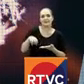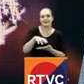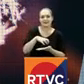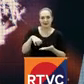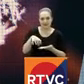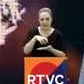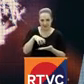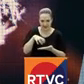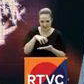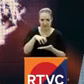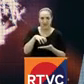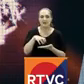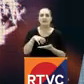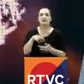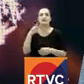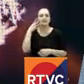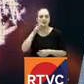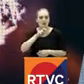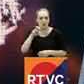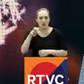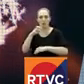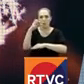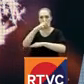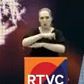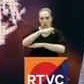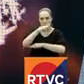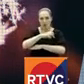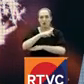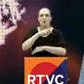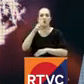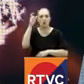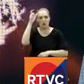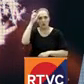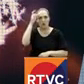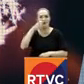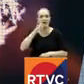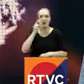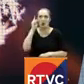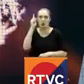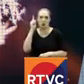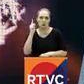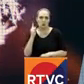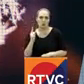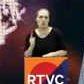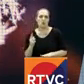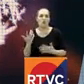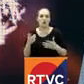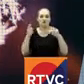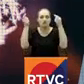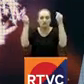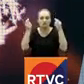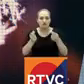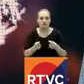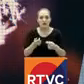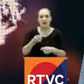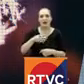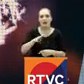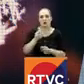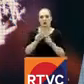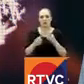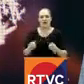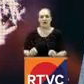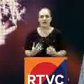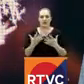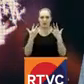norte de Santander, Putumayo, Córdoba y Caldas, con 1 cada uno, registraron para un total de 14 casos en